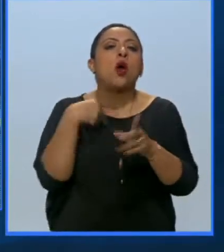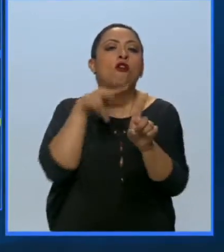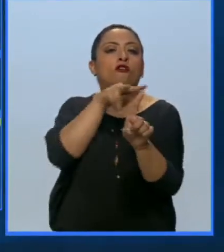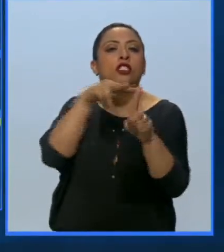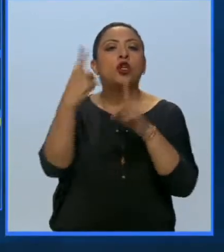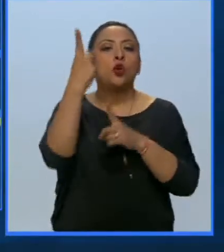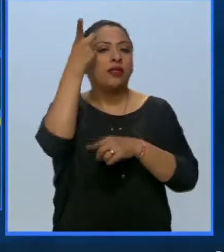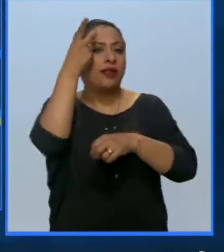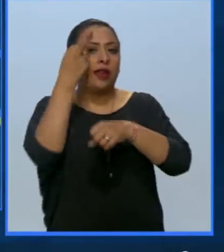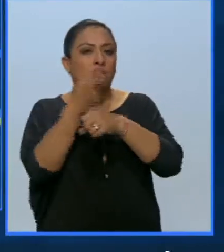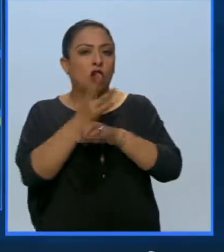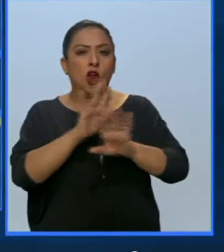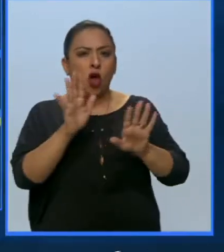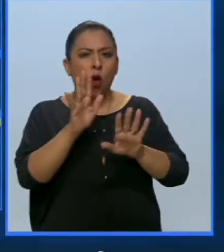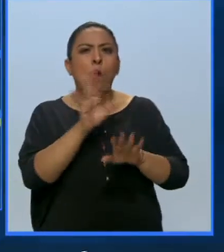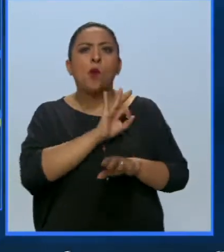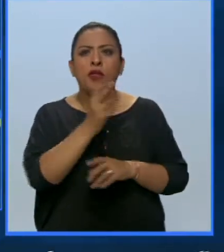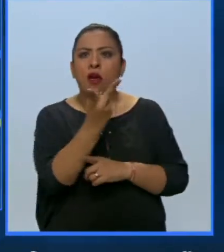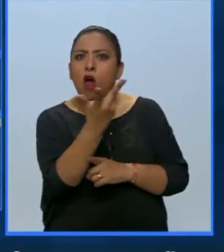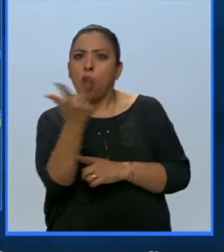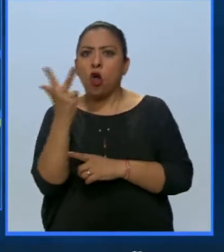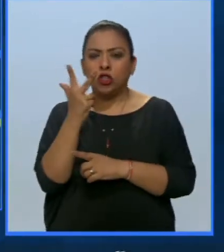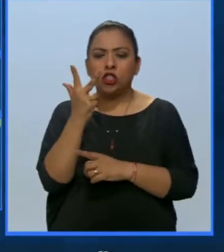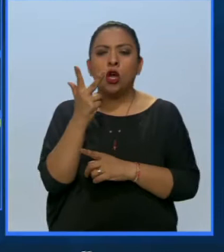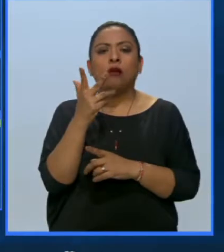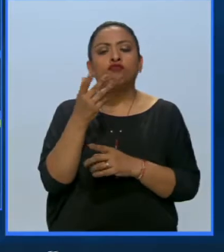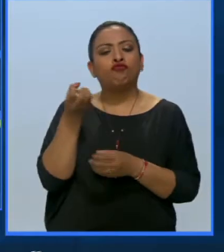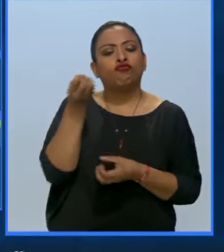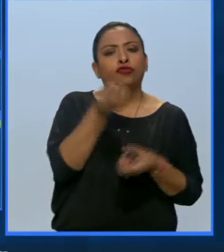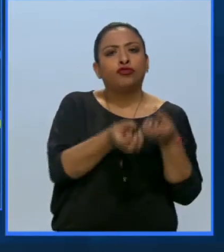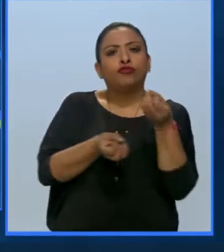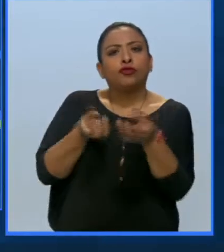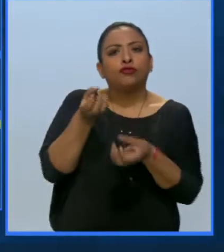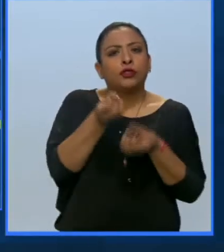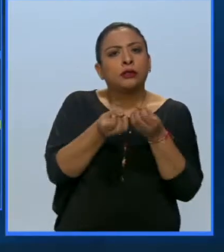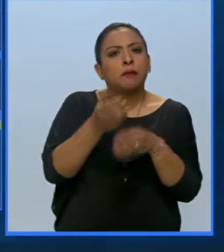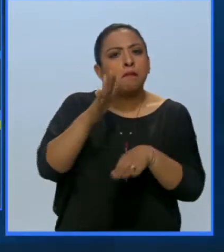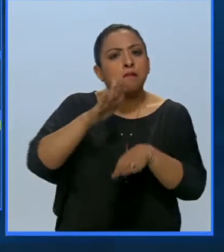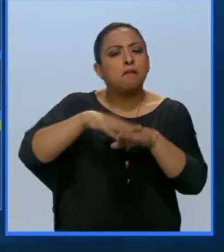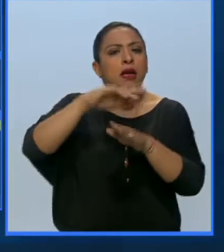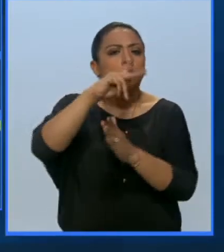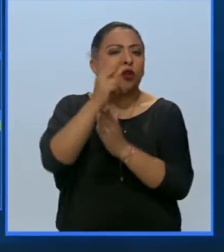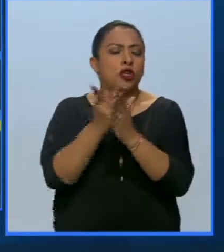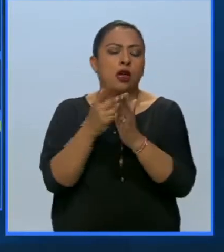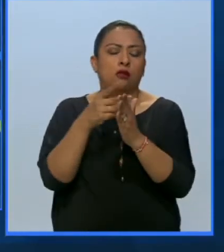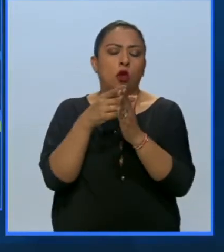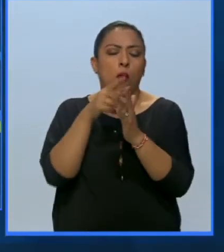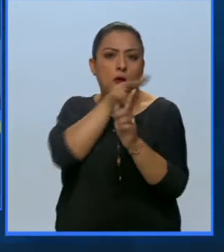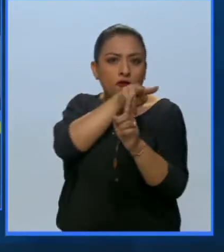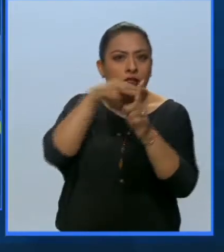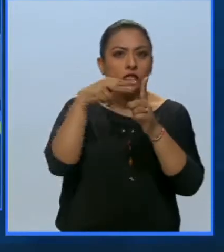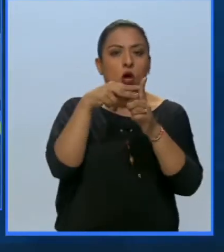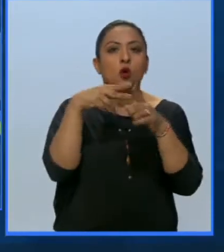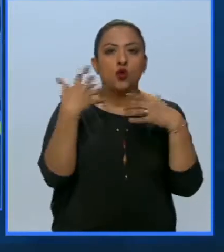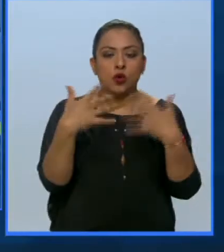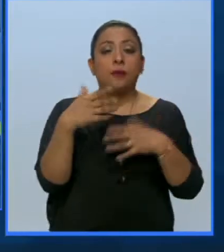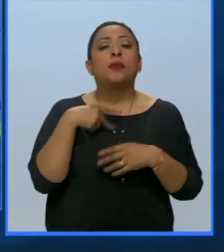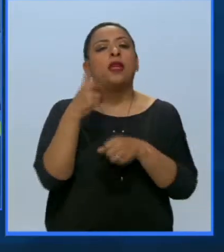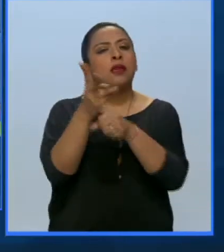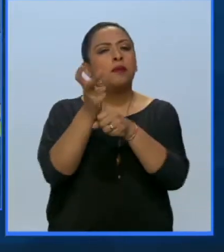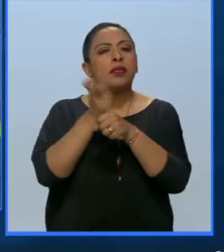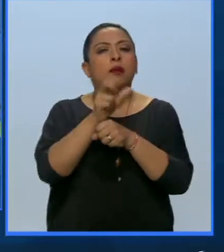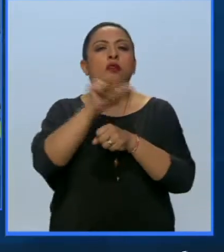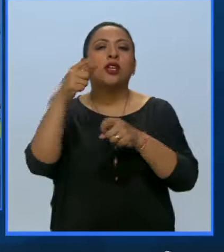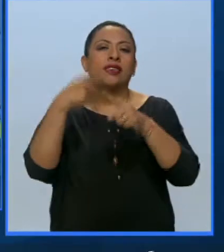de un director, sino que daba para tener 8 y poder enriquecer el proyecto y darle una mayor dimensión. Entonces, hicimos una invitación directa a